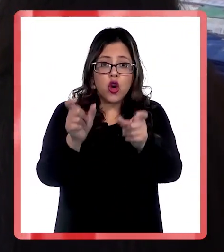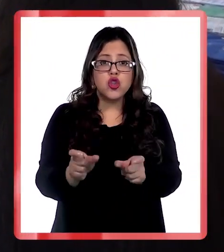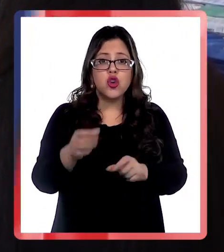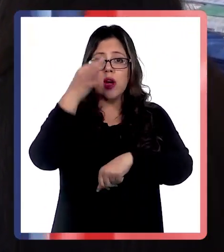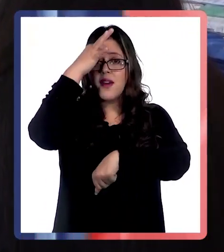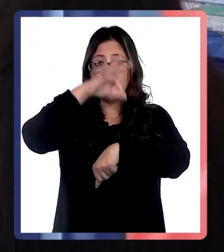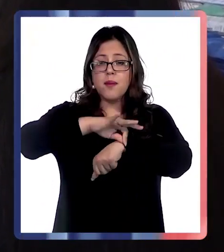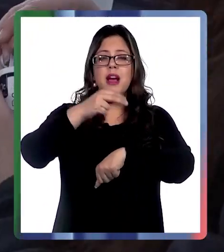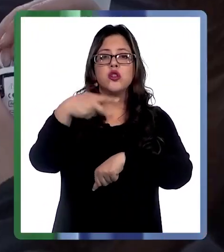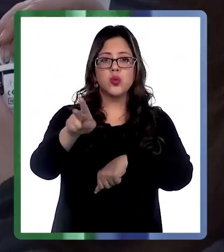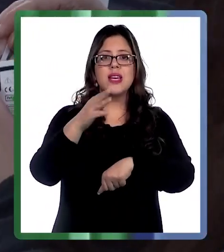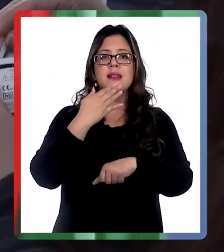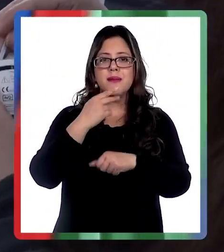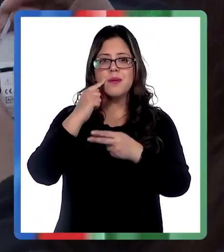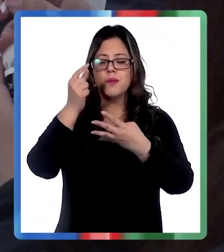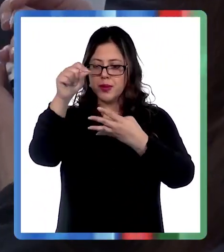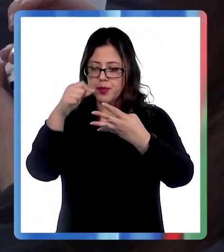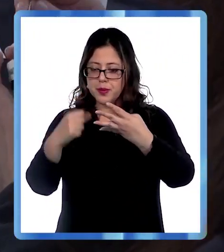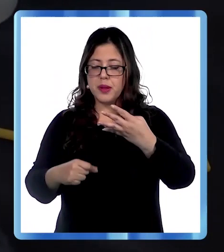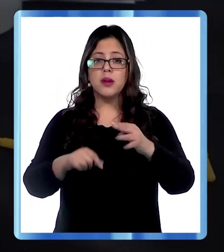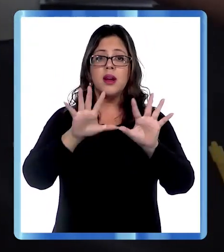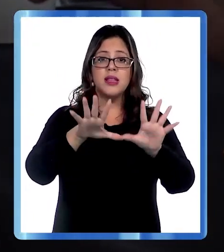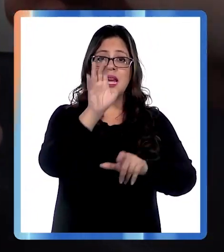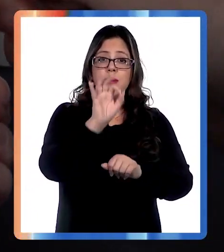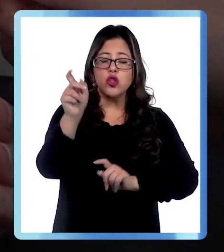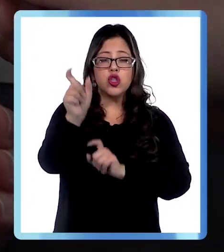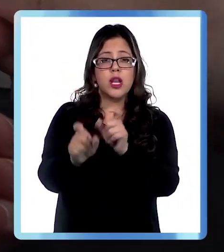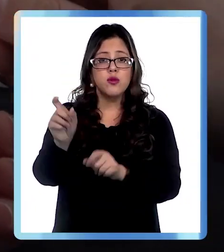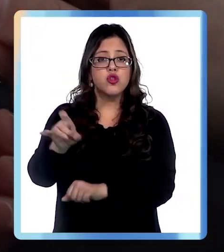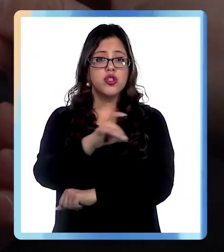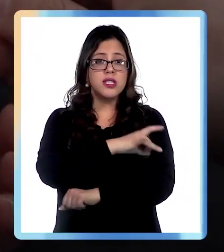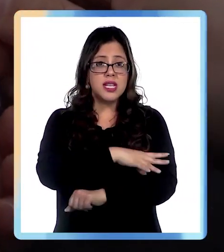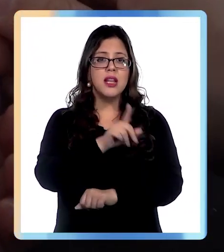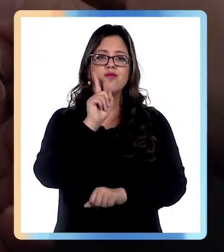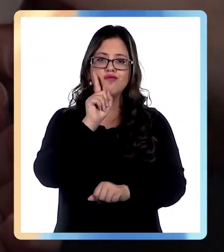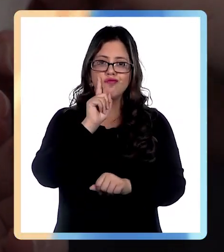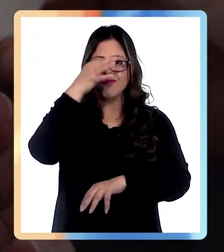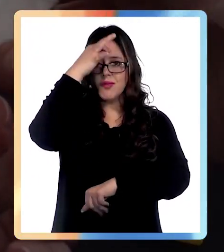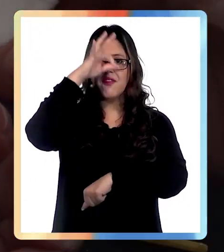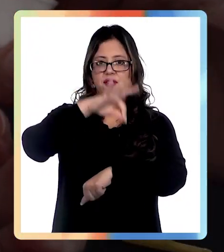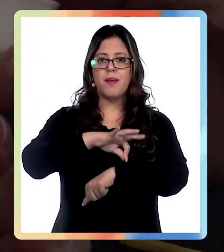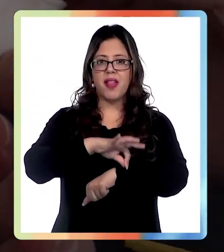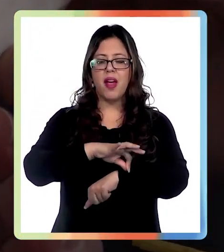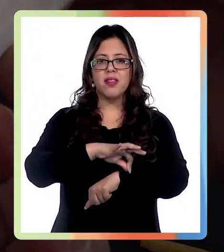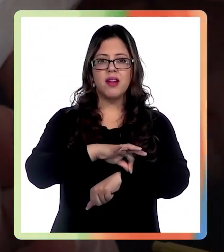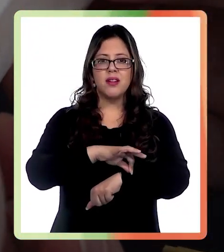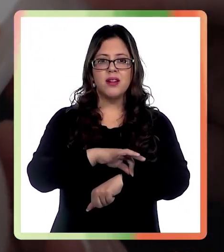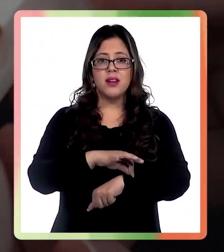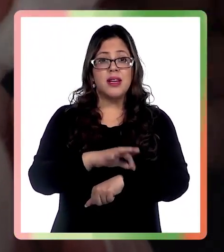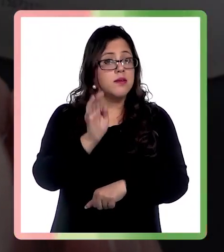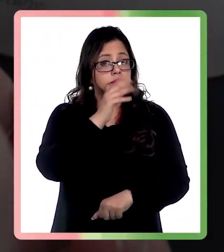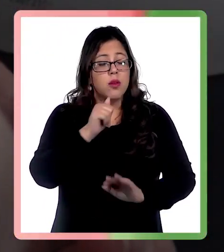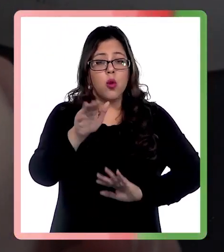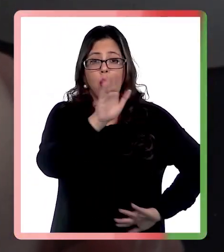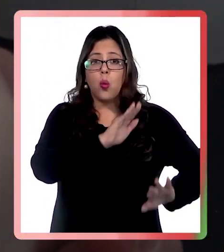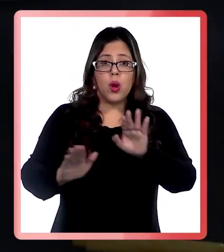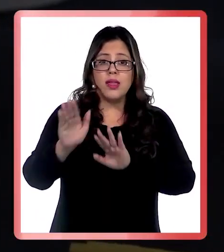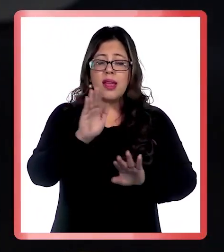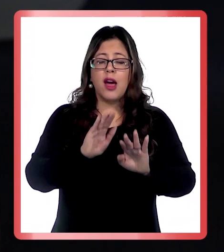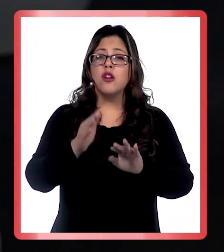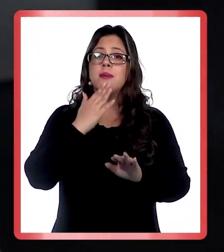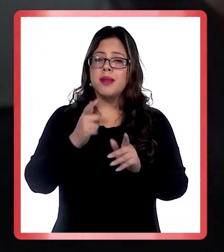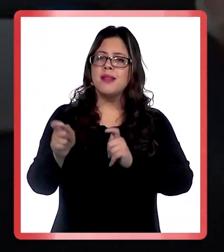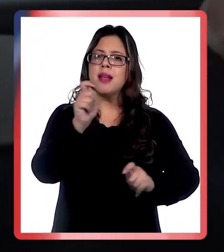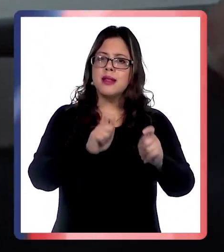tanto al control de su enfermedad pero también al diagnóstico el 10% de la población chilena presenta esta enfermedad